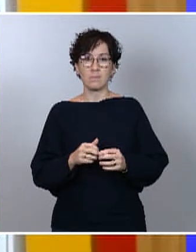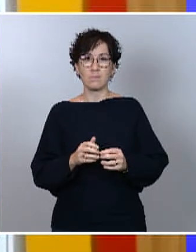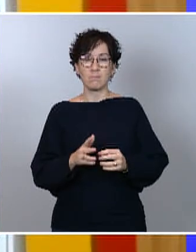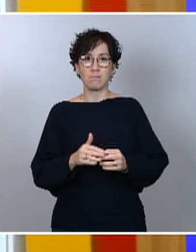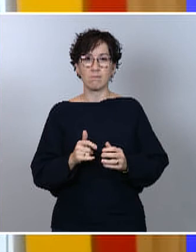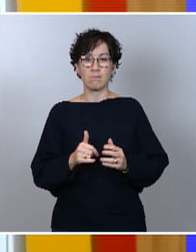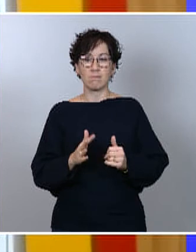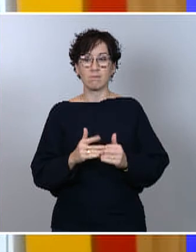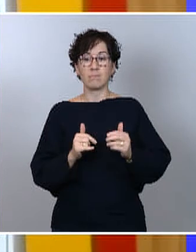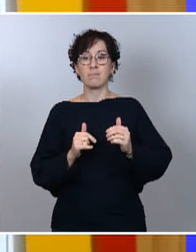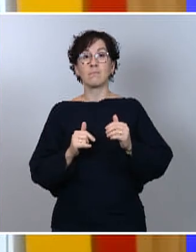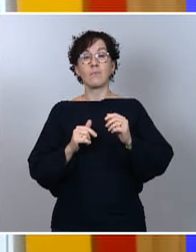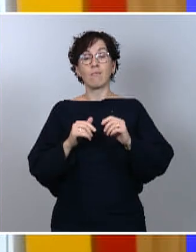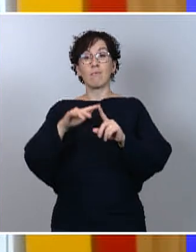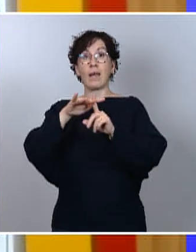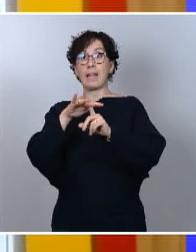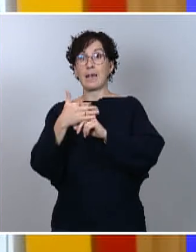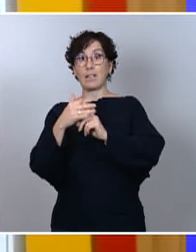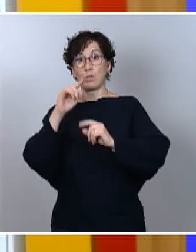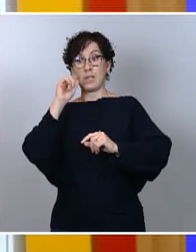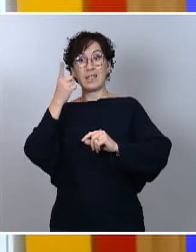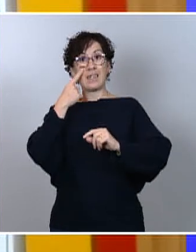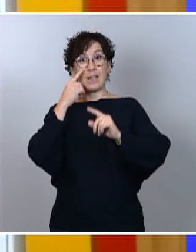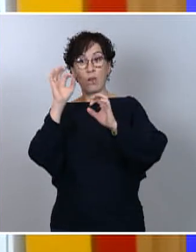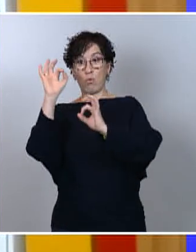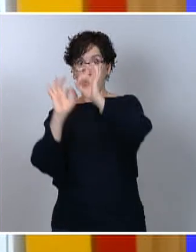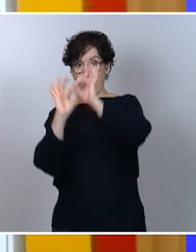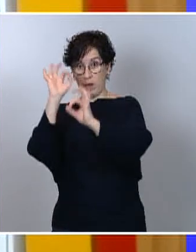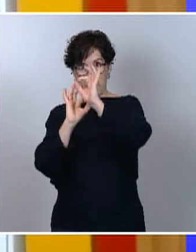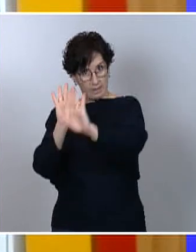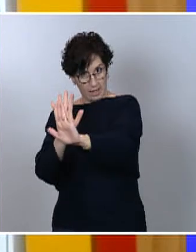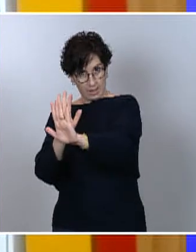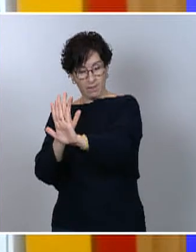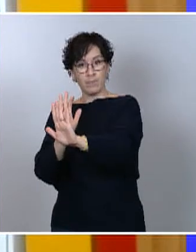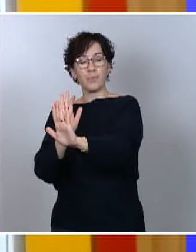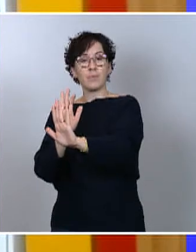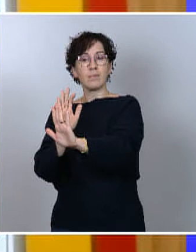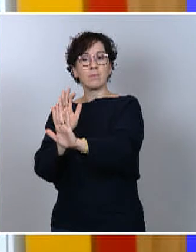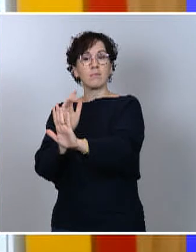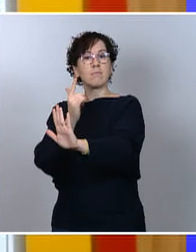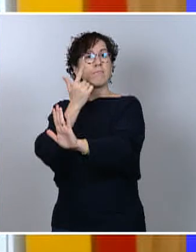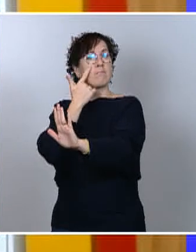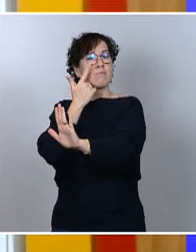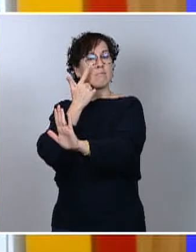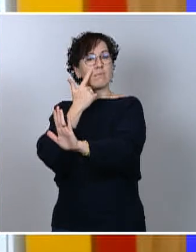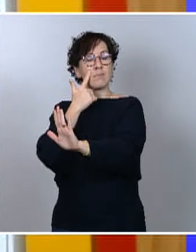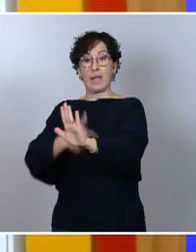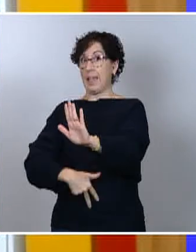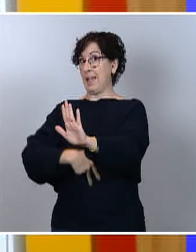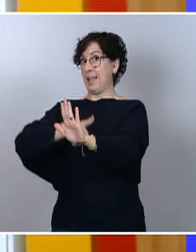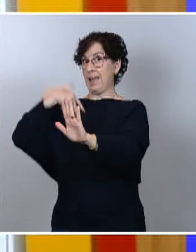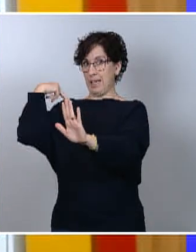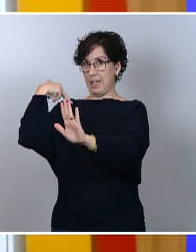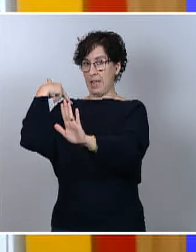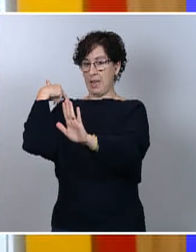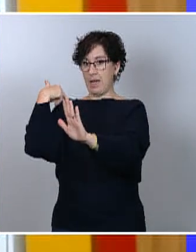detectados, respecto a lo que significaría incorporar al conjunto del estudio el colectivo tan